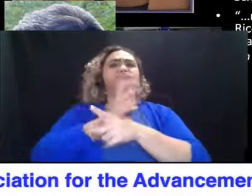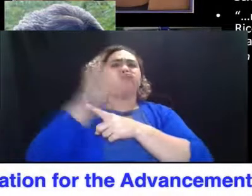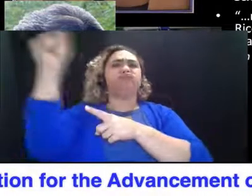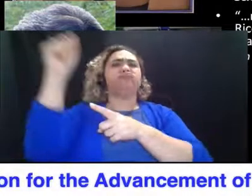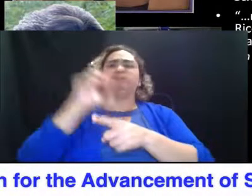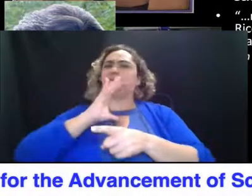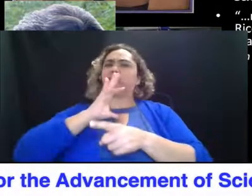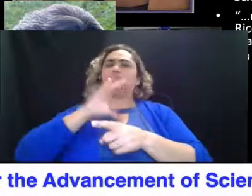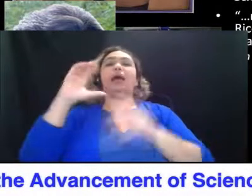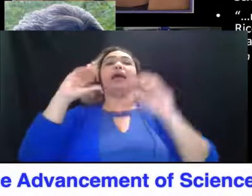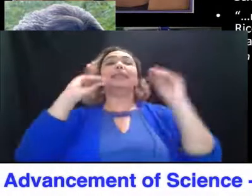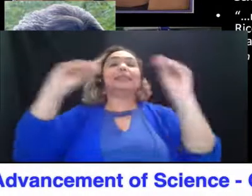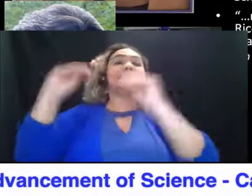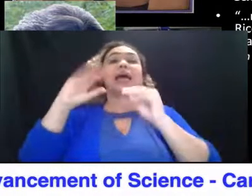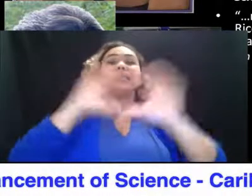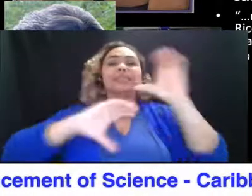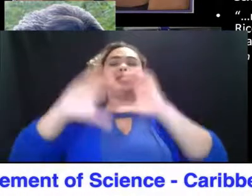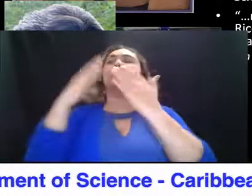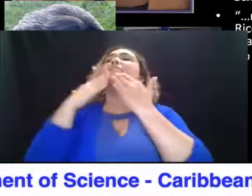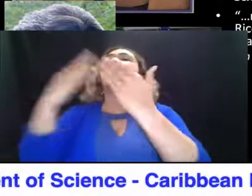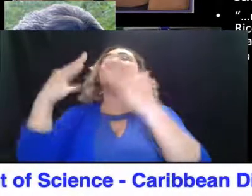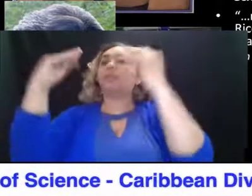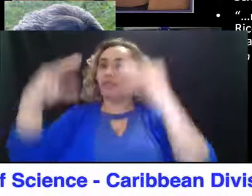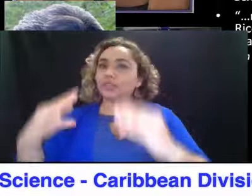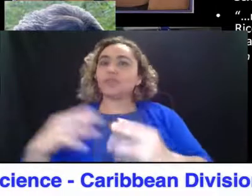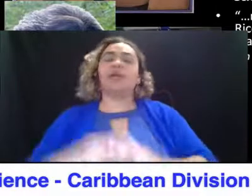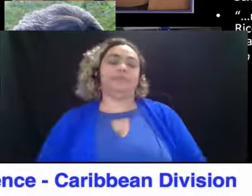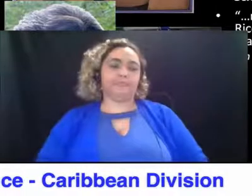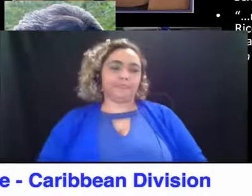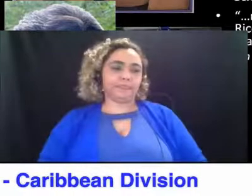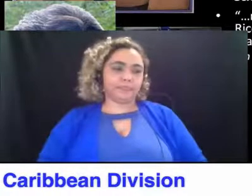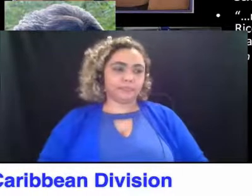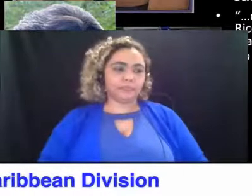de la ciencia. Muchas gracias, profesora.